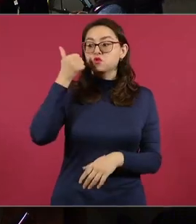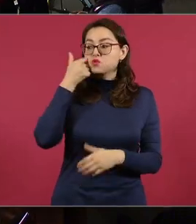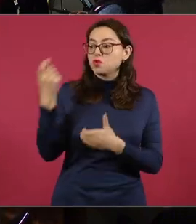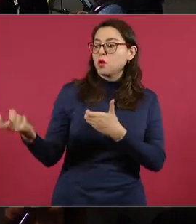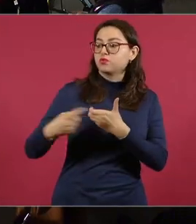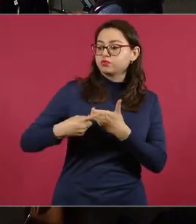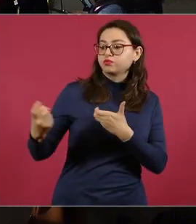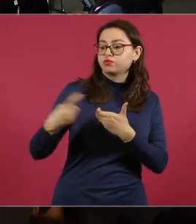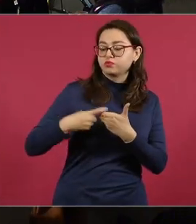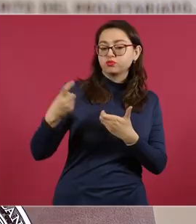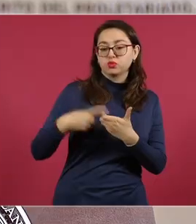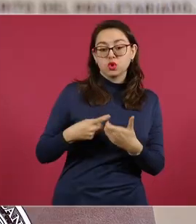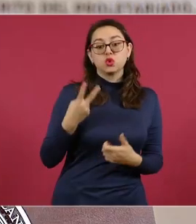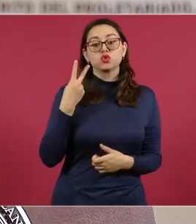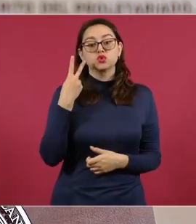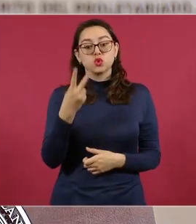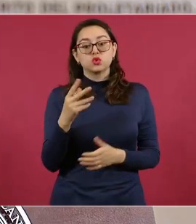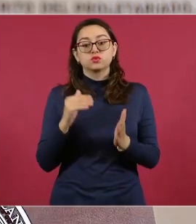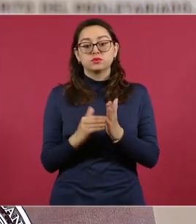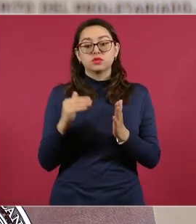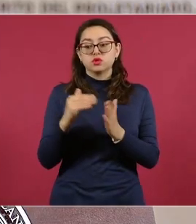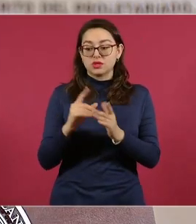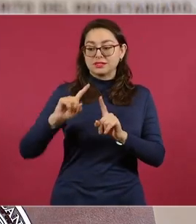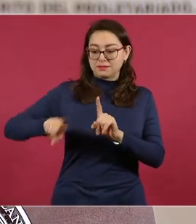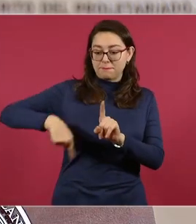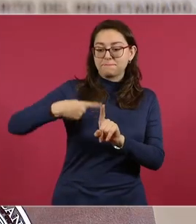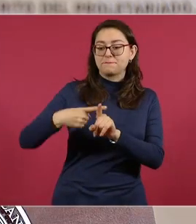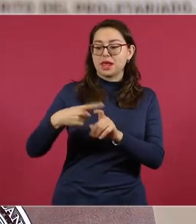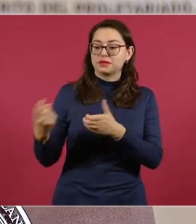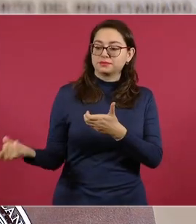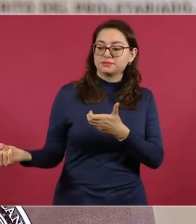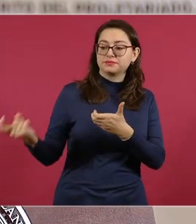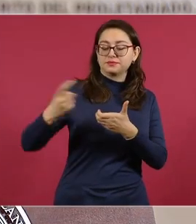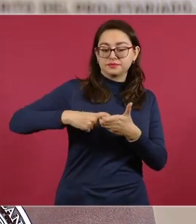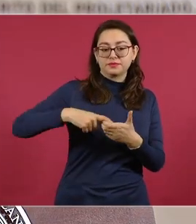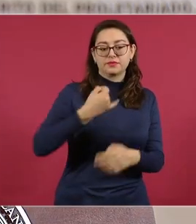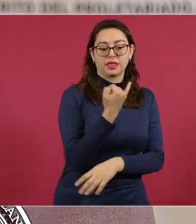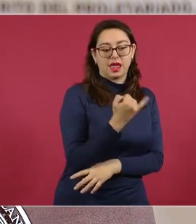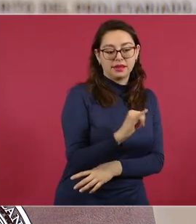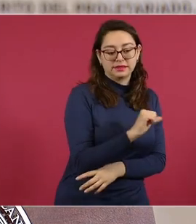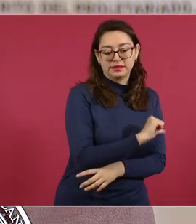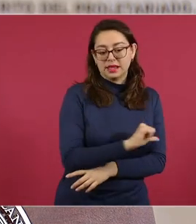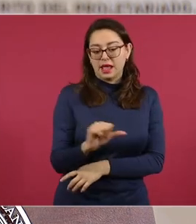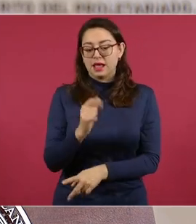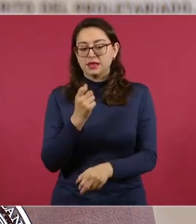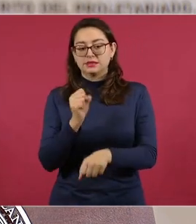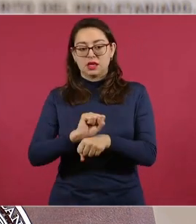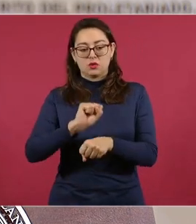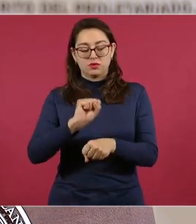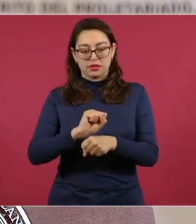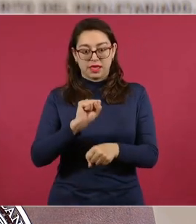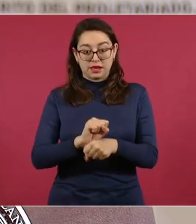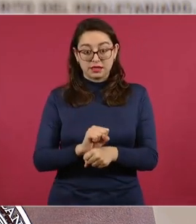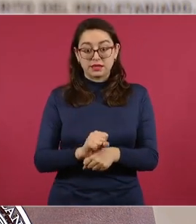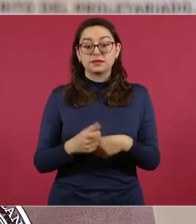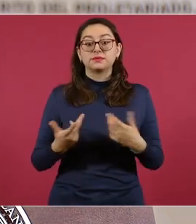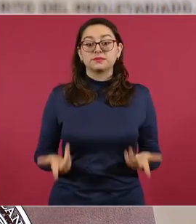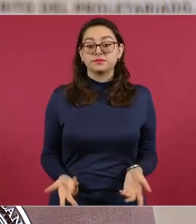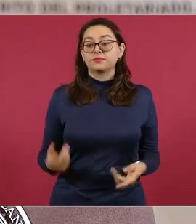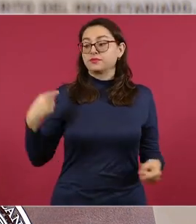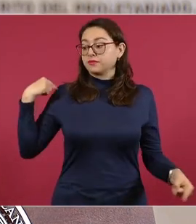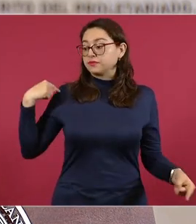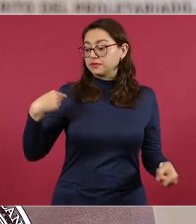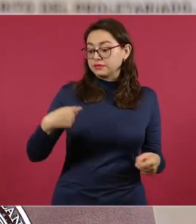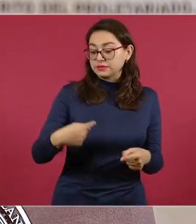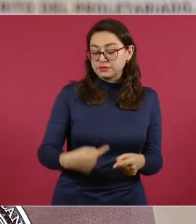poder llegar a 2 millones de estudiantes más de educación básica. Desde finales del año pasado y hasta este 31